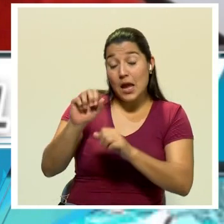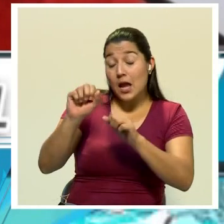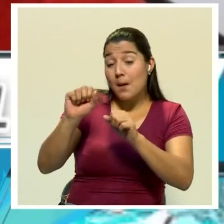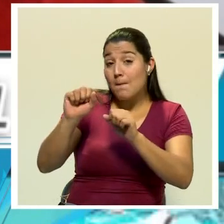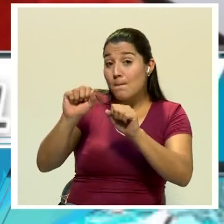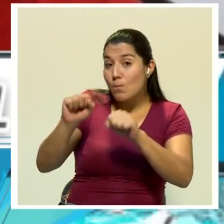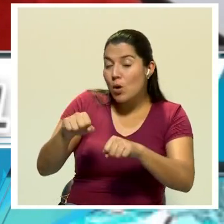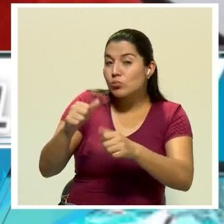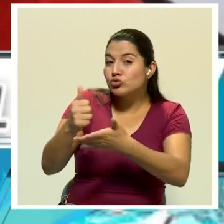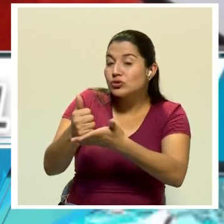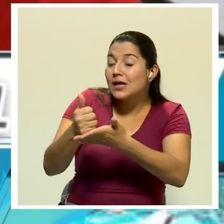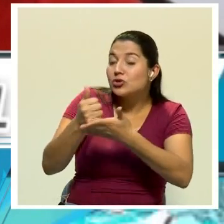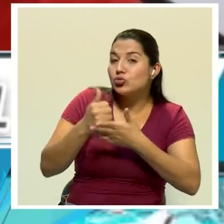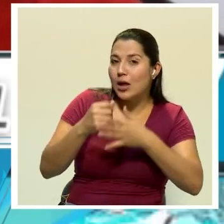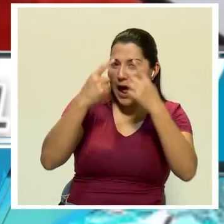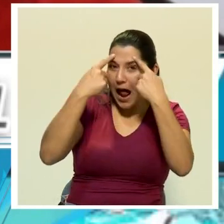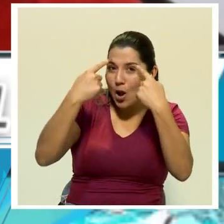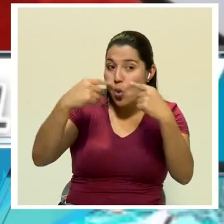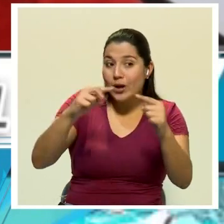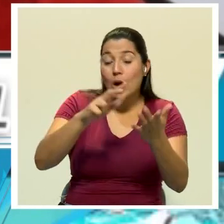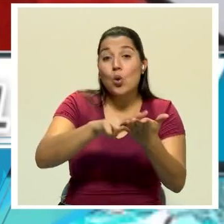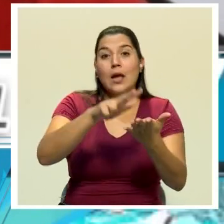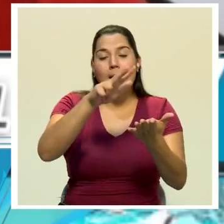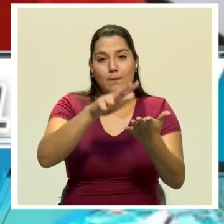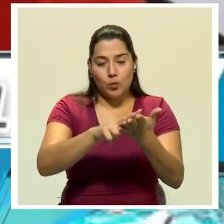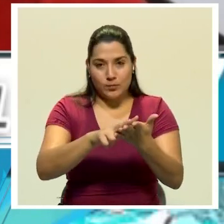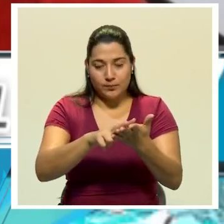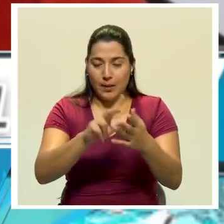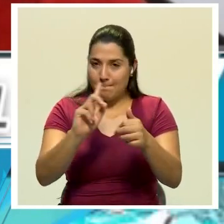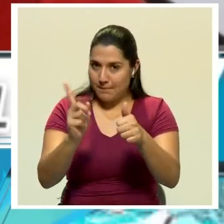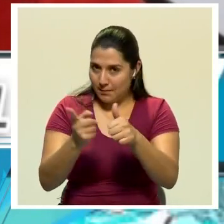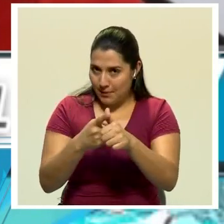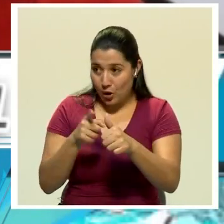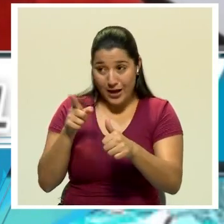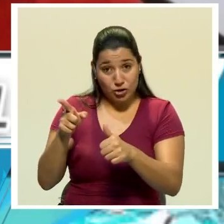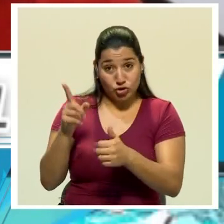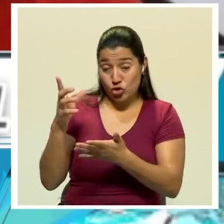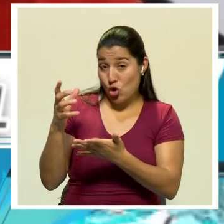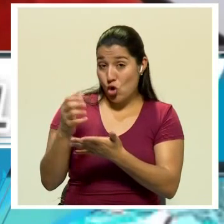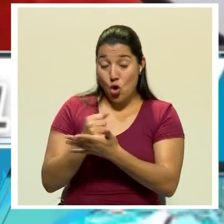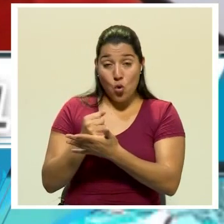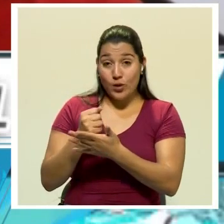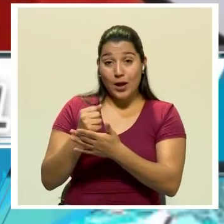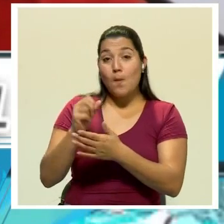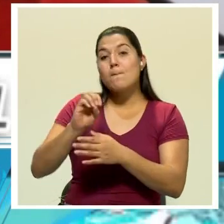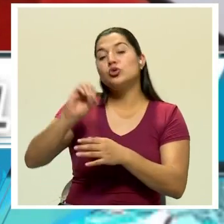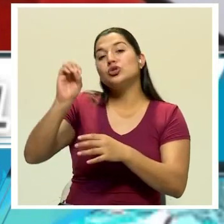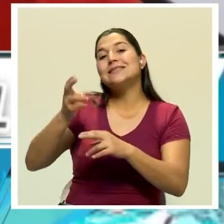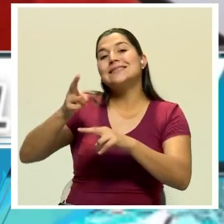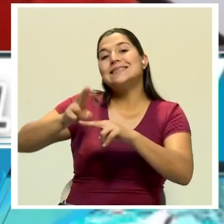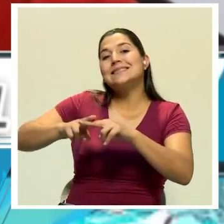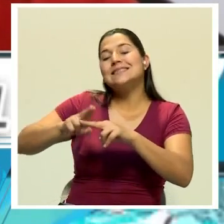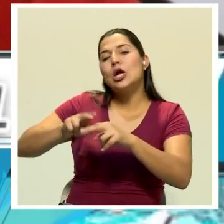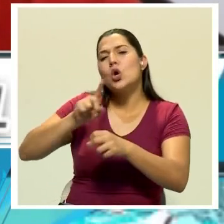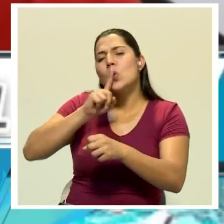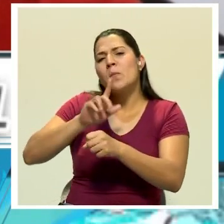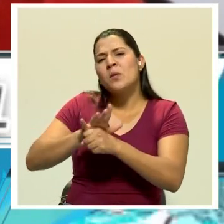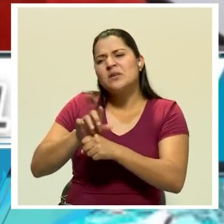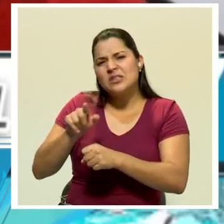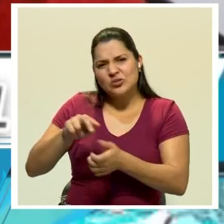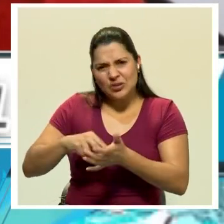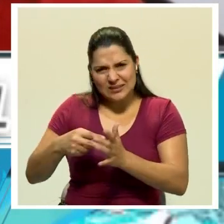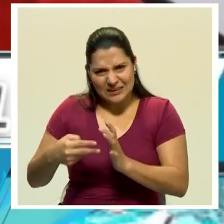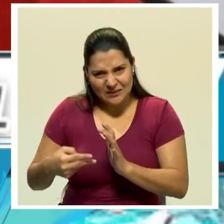aprobó el directorio. Vamos a ver, lo primero, no nos cobran comisión de compromiso. Le explico qué es esto. La comisión